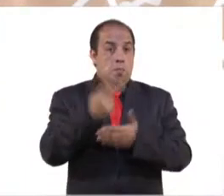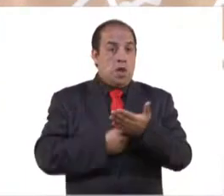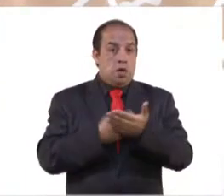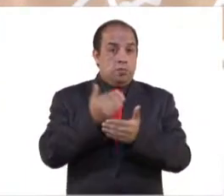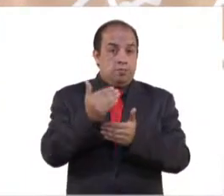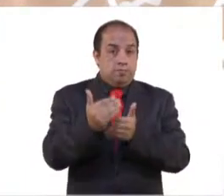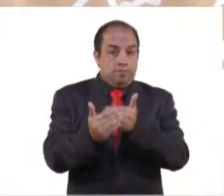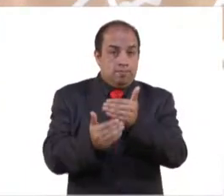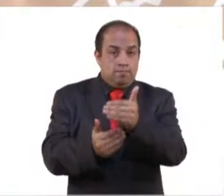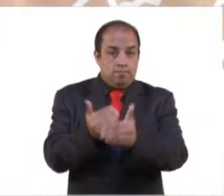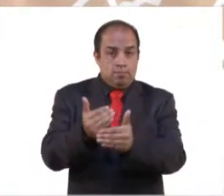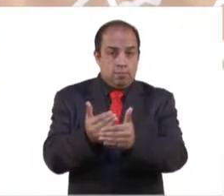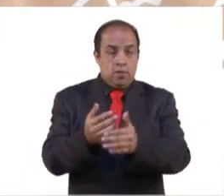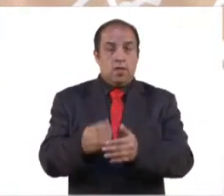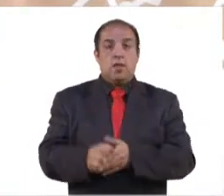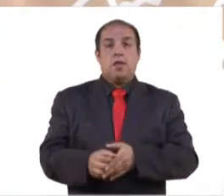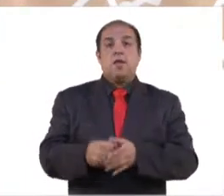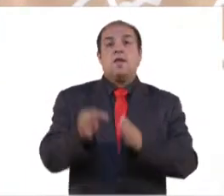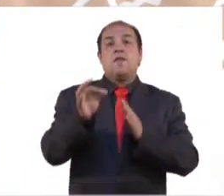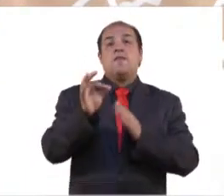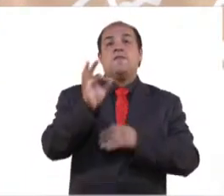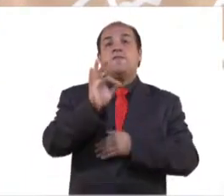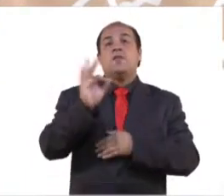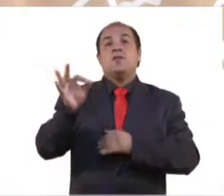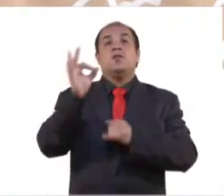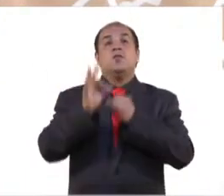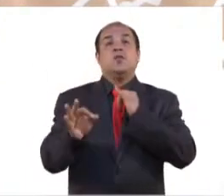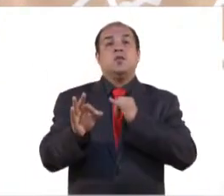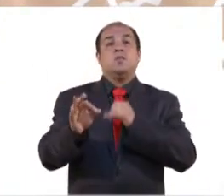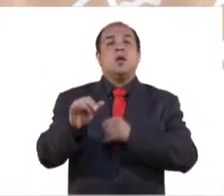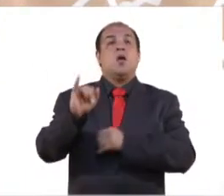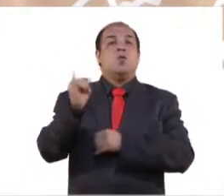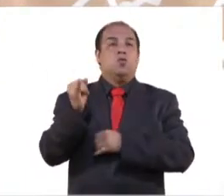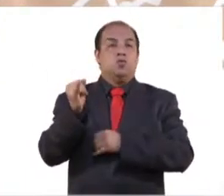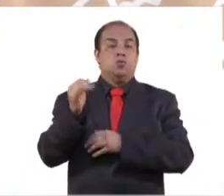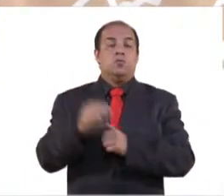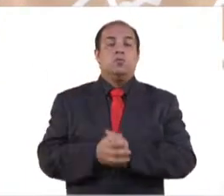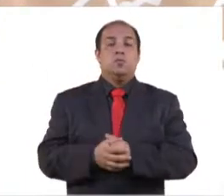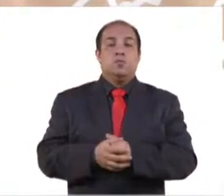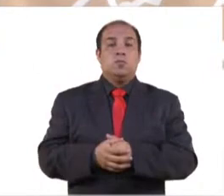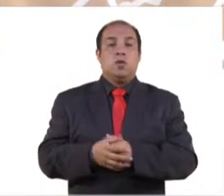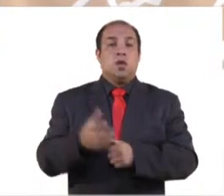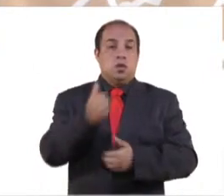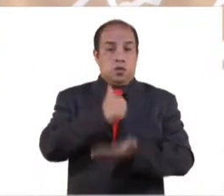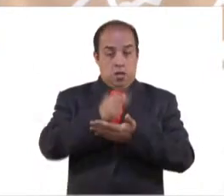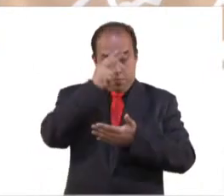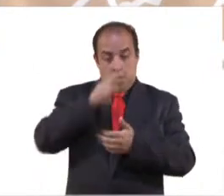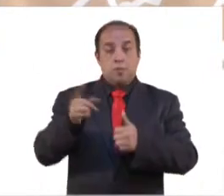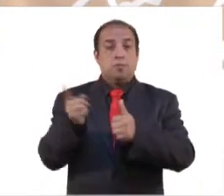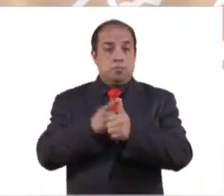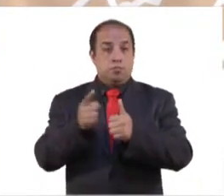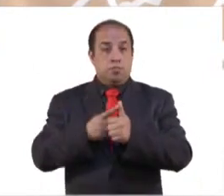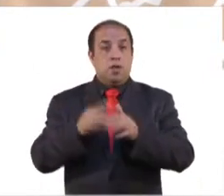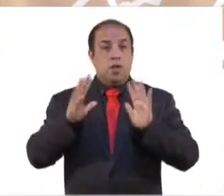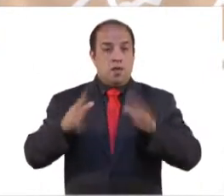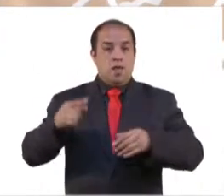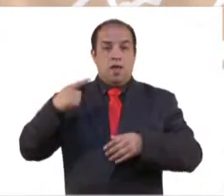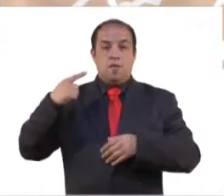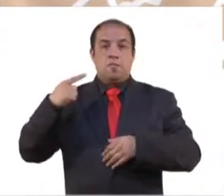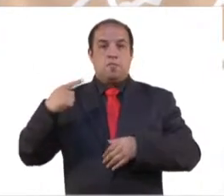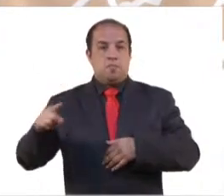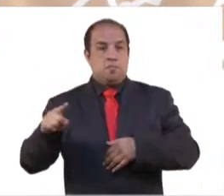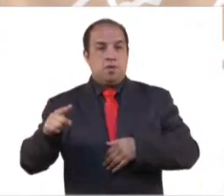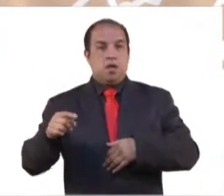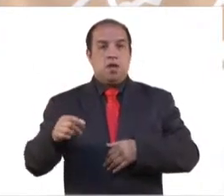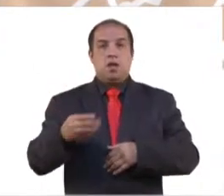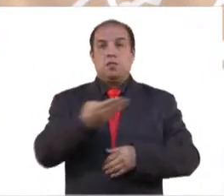hasta final de junio, y la Ciudad de México pues es prioridad. Esto ya nos lo ha encargado el señor presidente ya hace algunos meses.